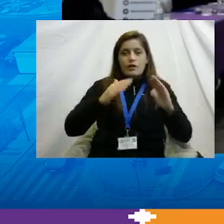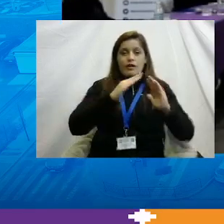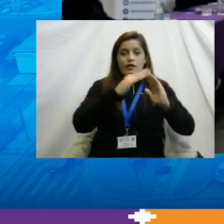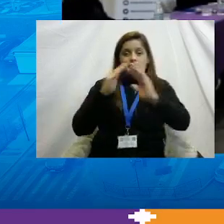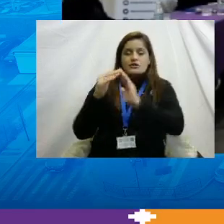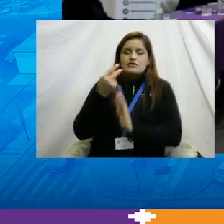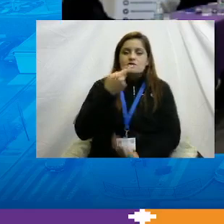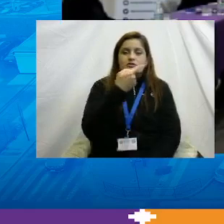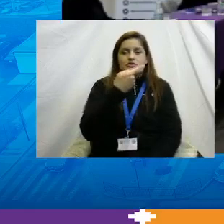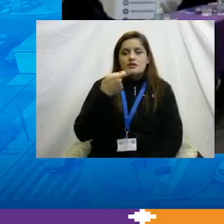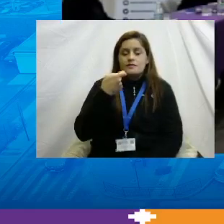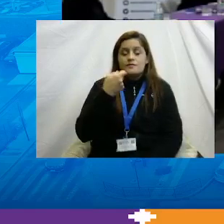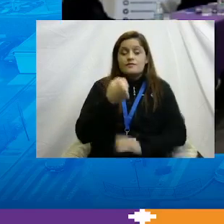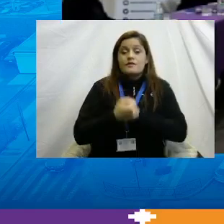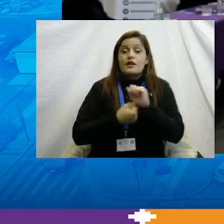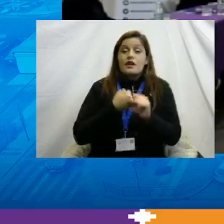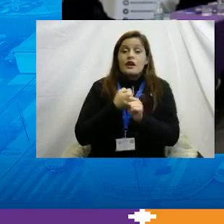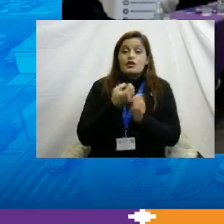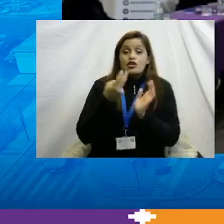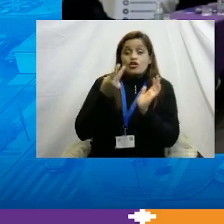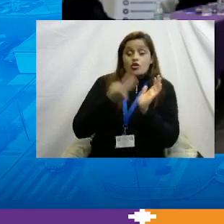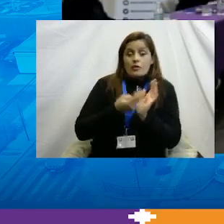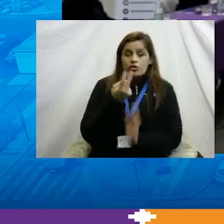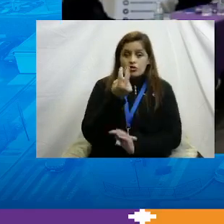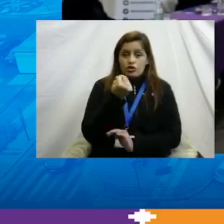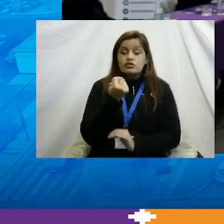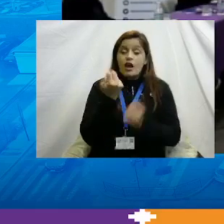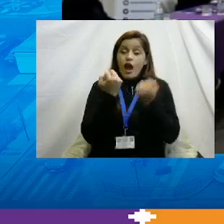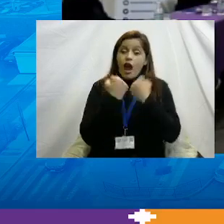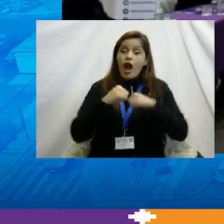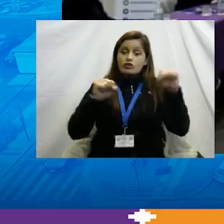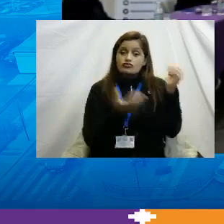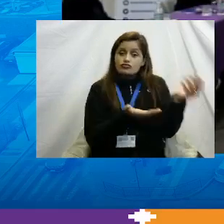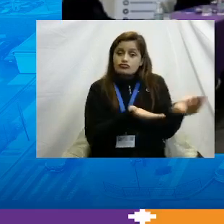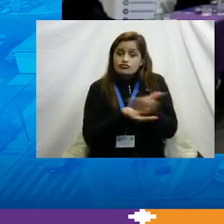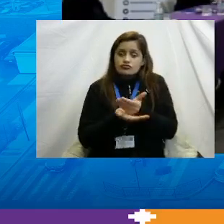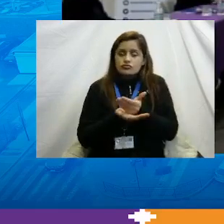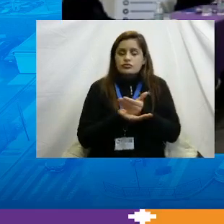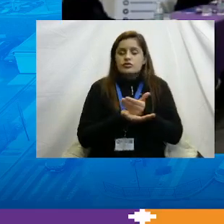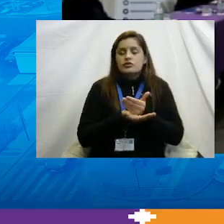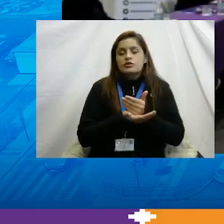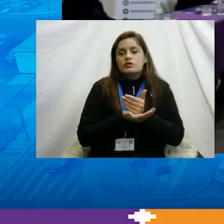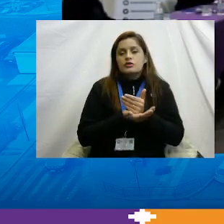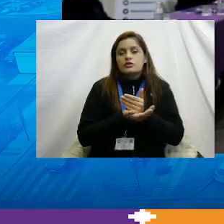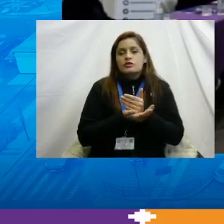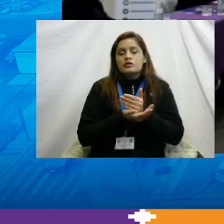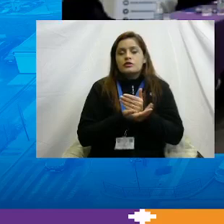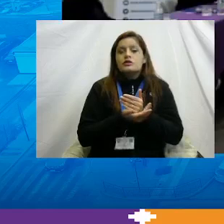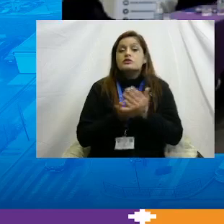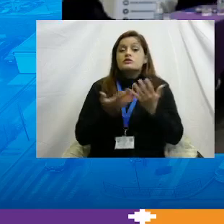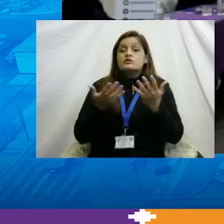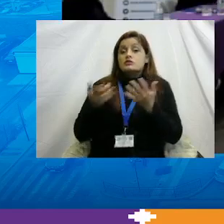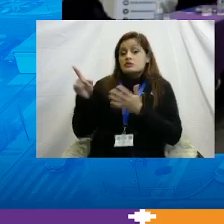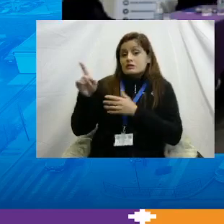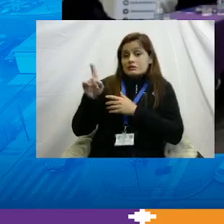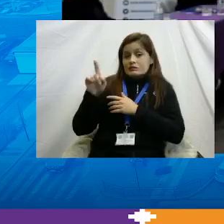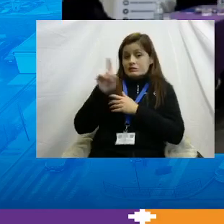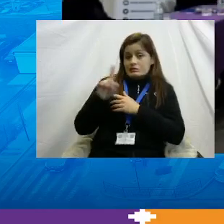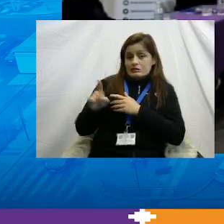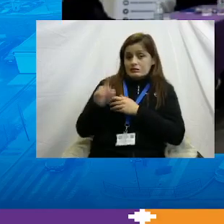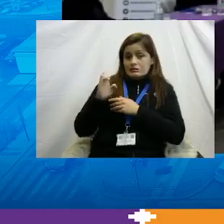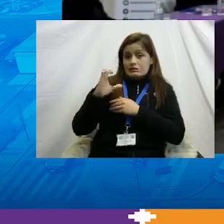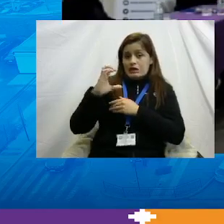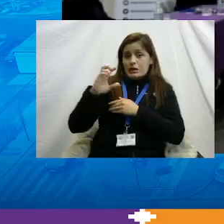Y en el año 2012 esta comunidad se ganó recursos a través de la denominada Glosa 7, donde SECPLAC pudo